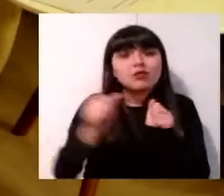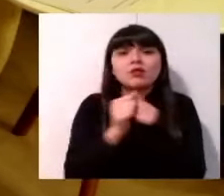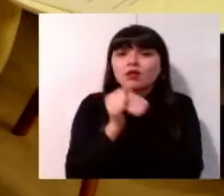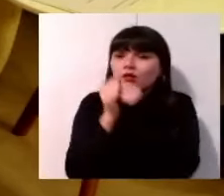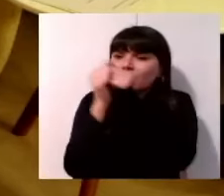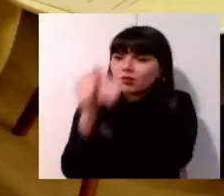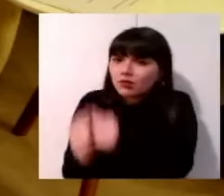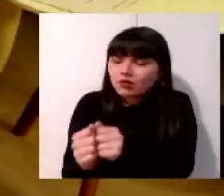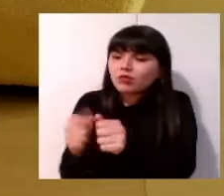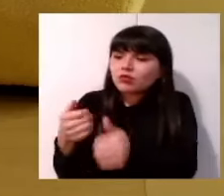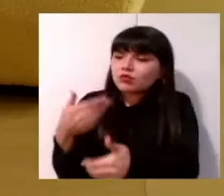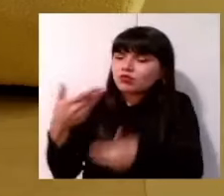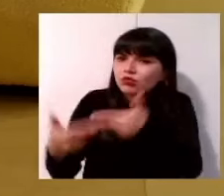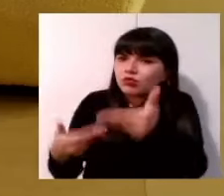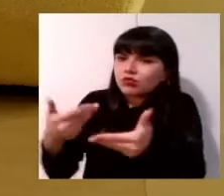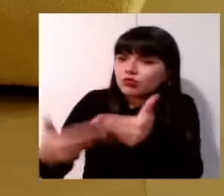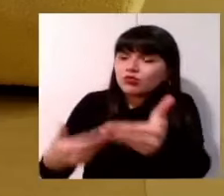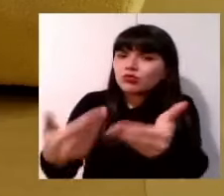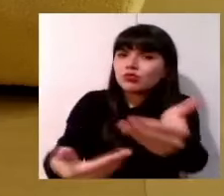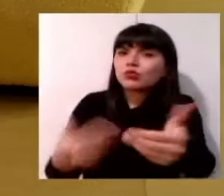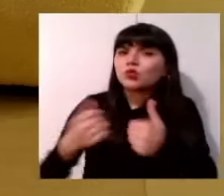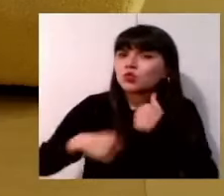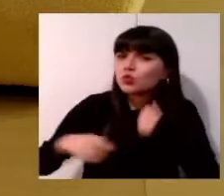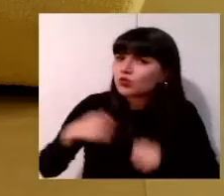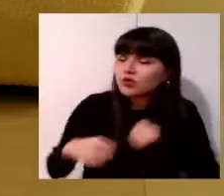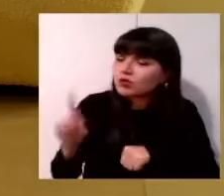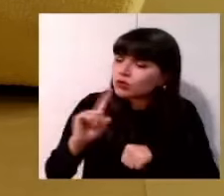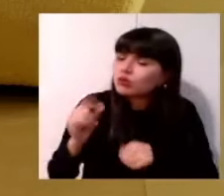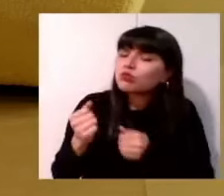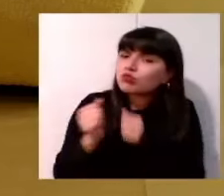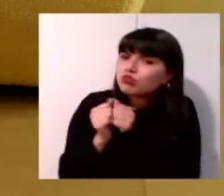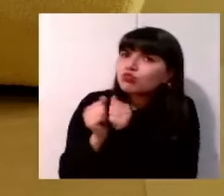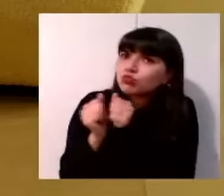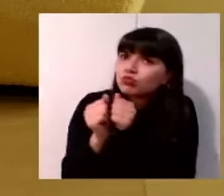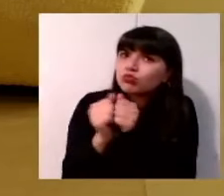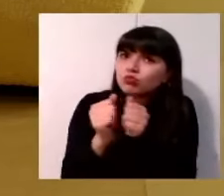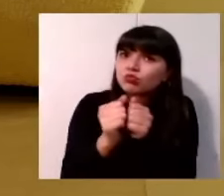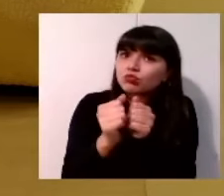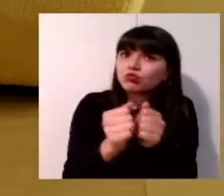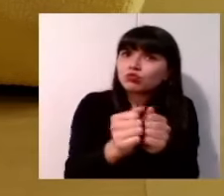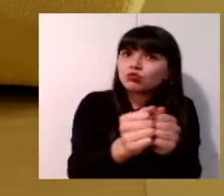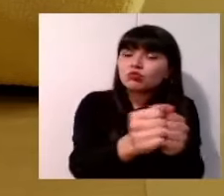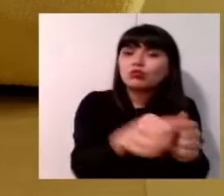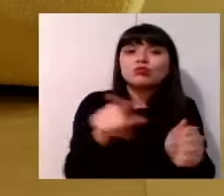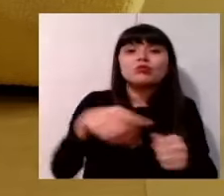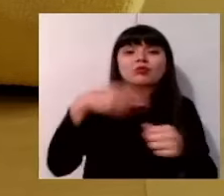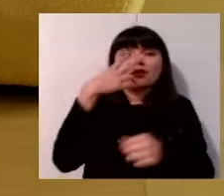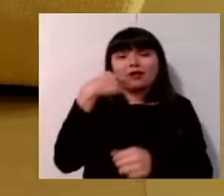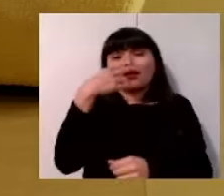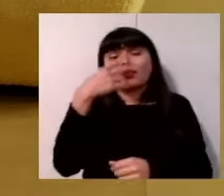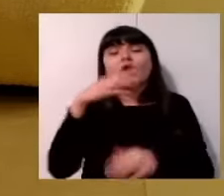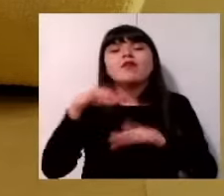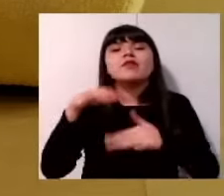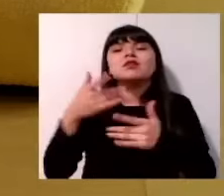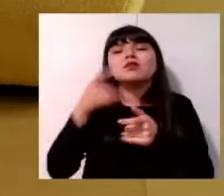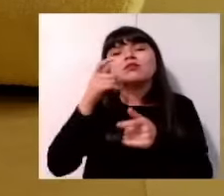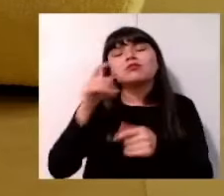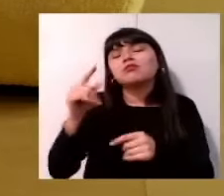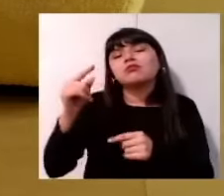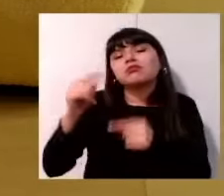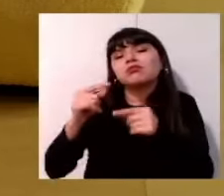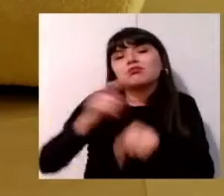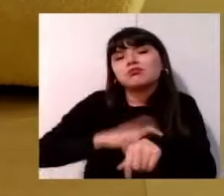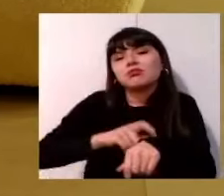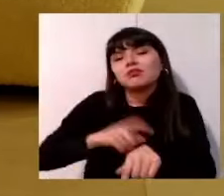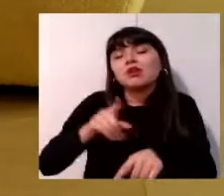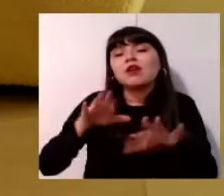Exactamente. No, tiene que ser, el llanto es algo cortito, controlado, sí. Porque lo que uno se demora en llegar a la pieza,